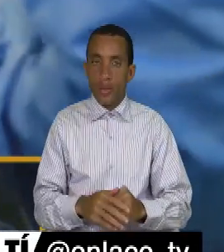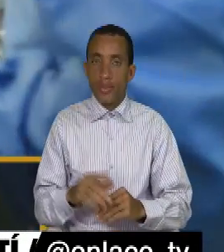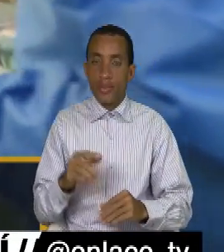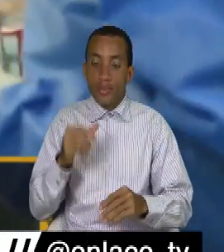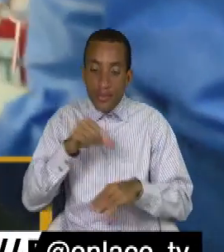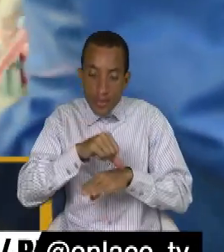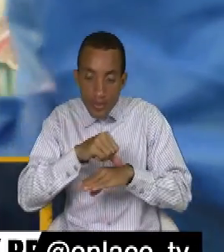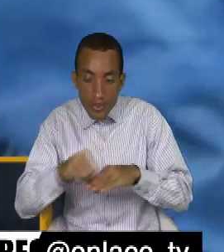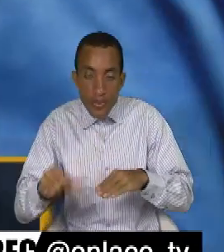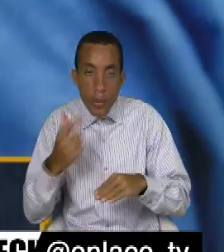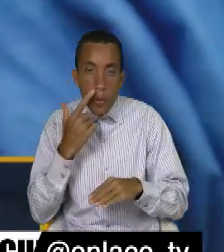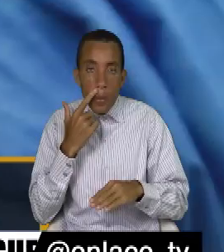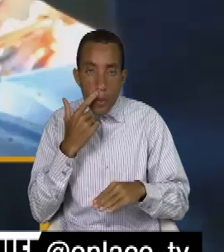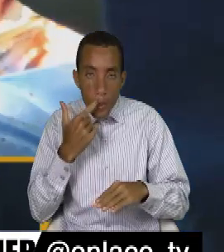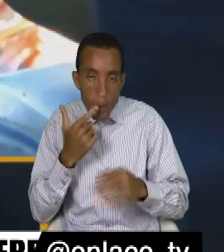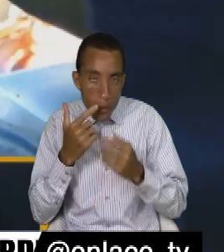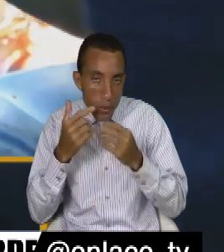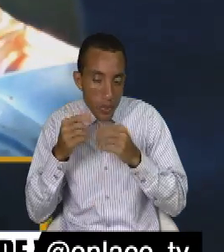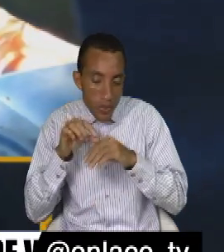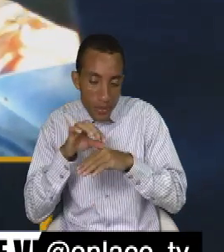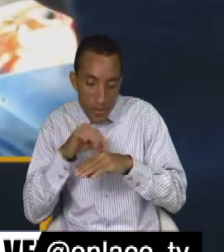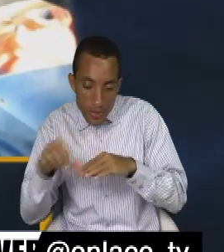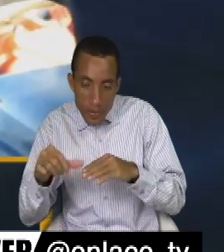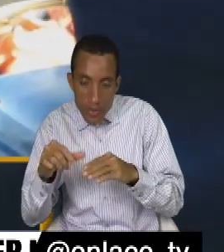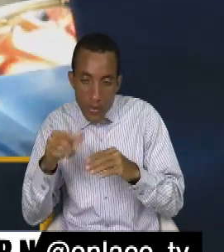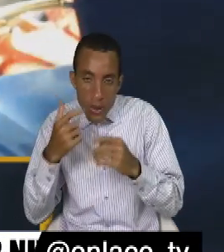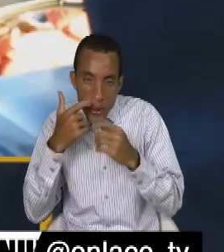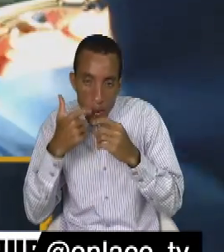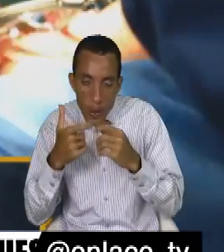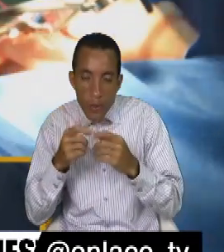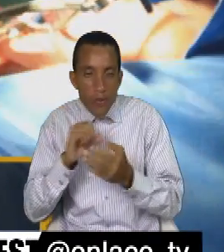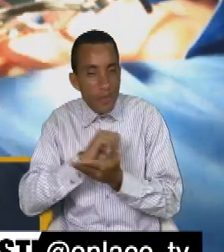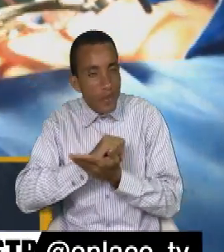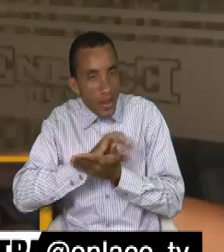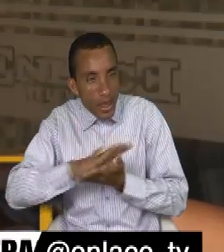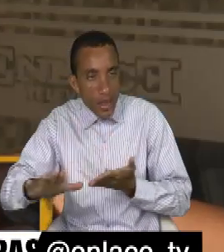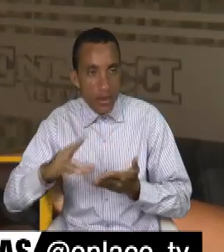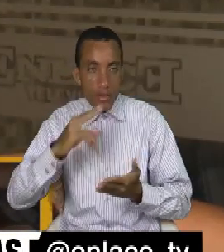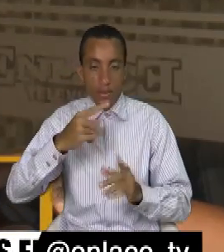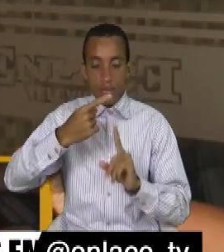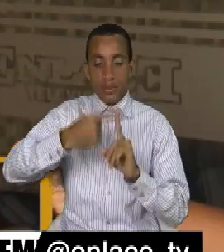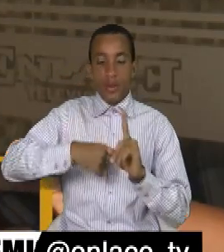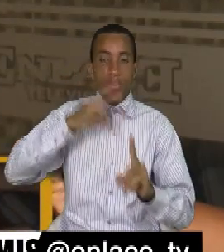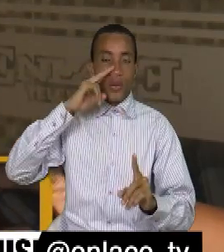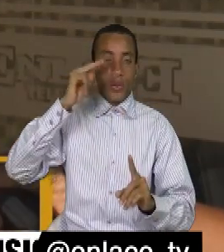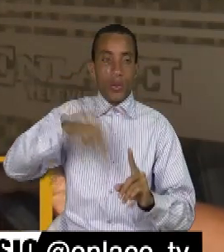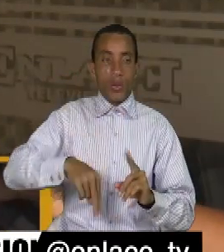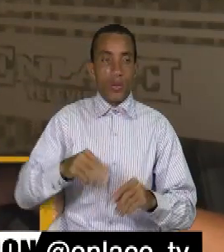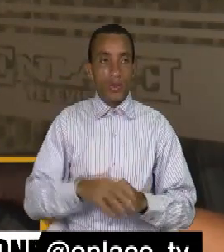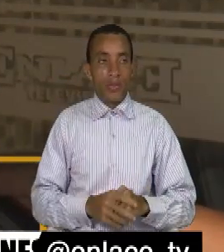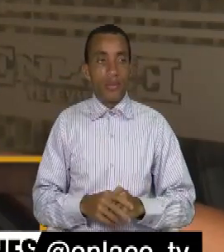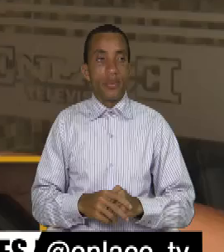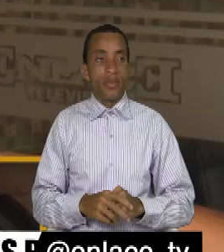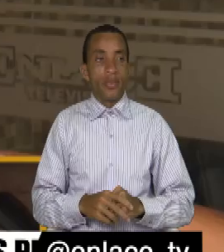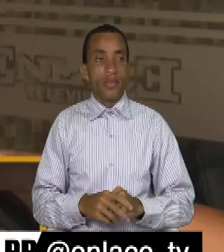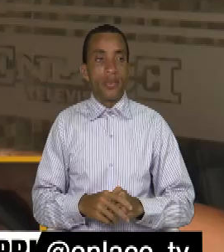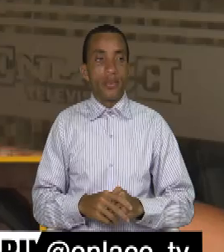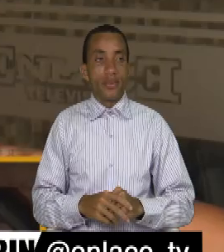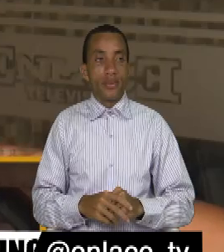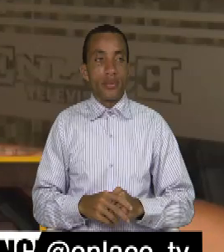labio fisurado que de forma gratuita se adelantará en la ciudad en el mes de junio. Estamos como en la recta final